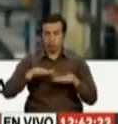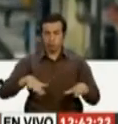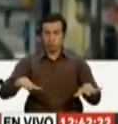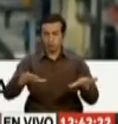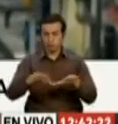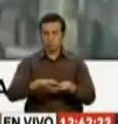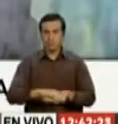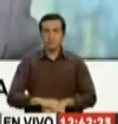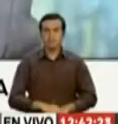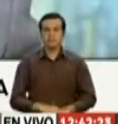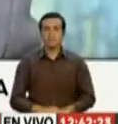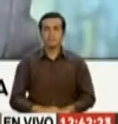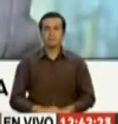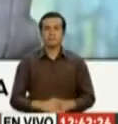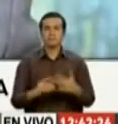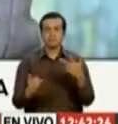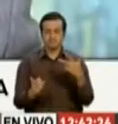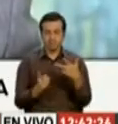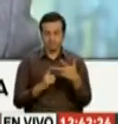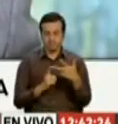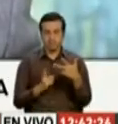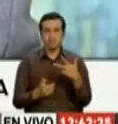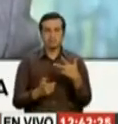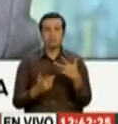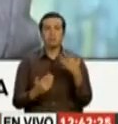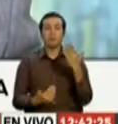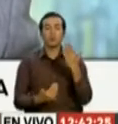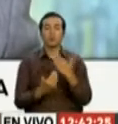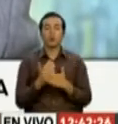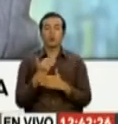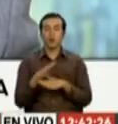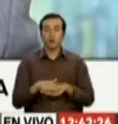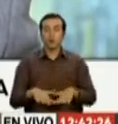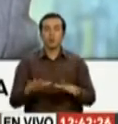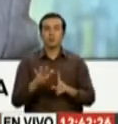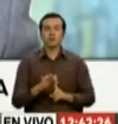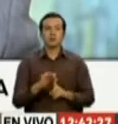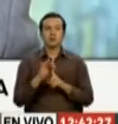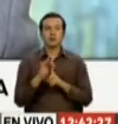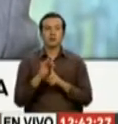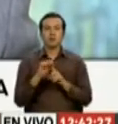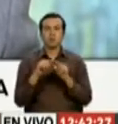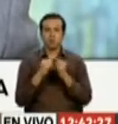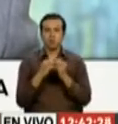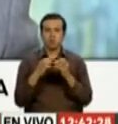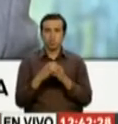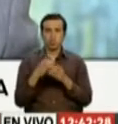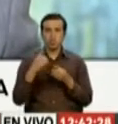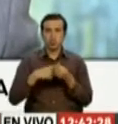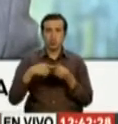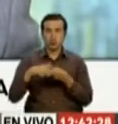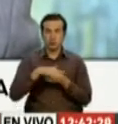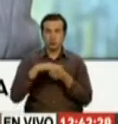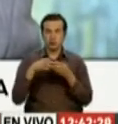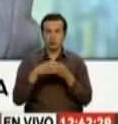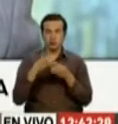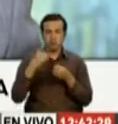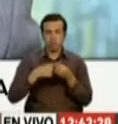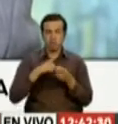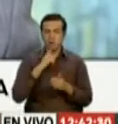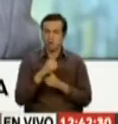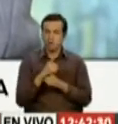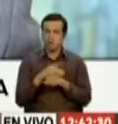territorio. Tercero, crearemos la jurisdicción especializada en crimen organizado con sede en Quito, con el objetivo